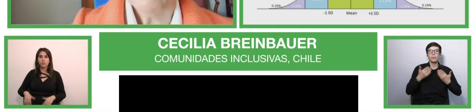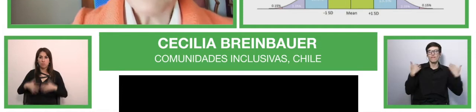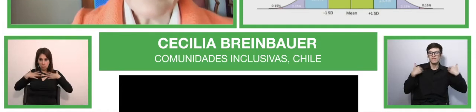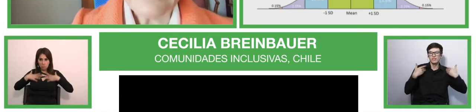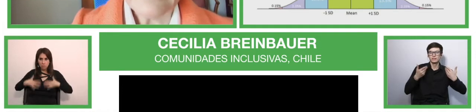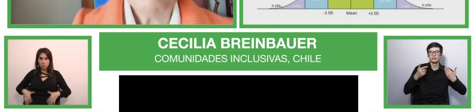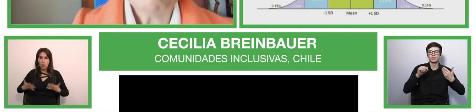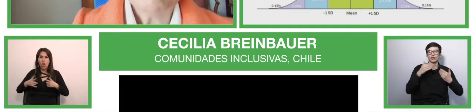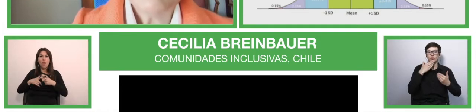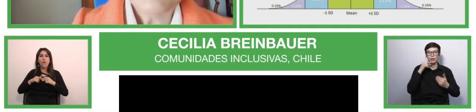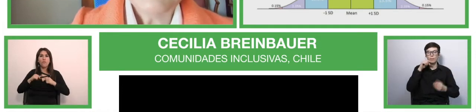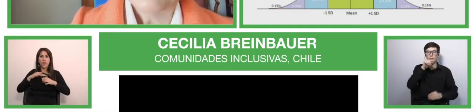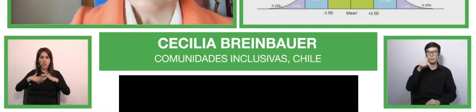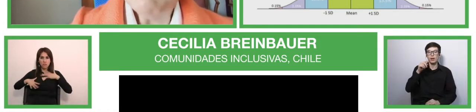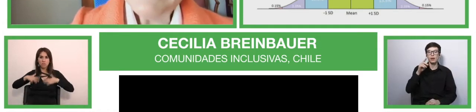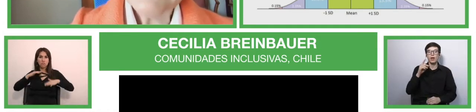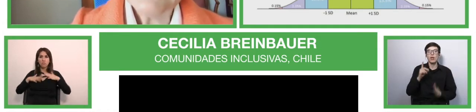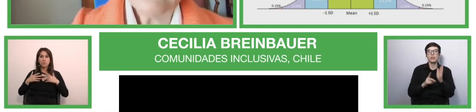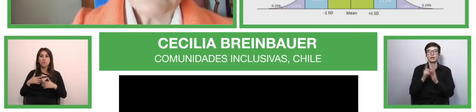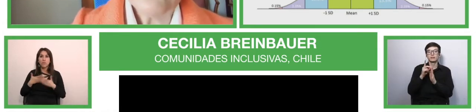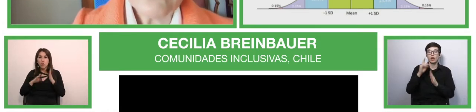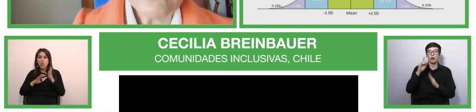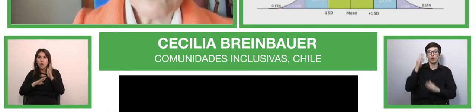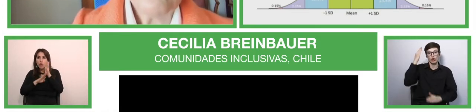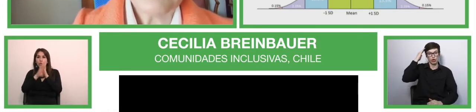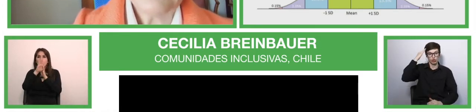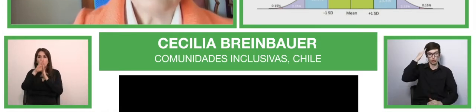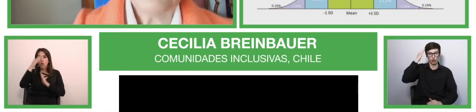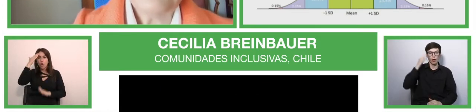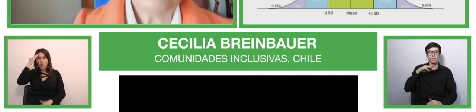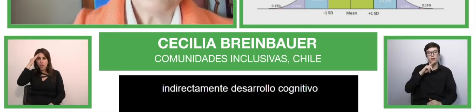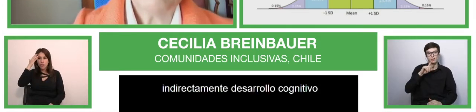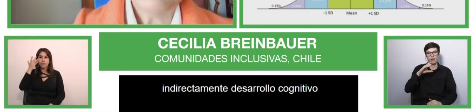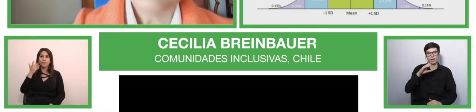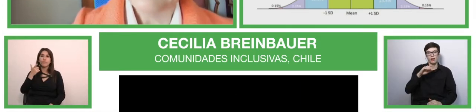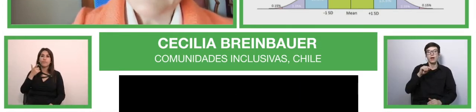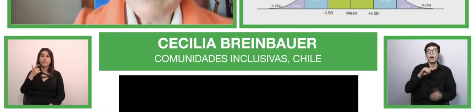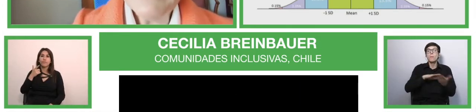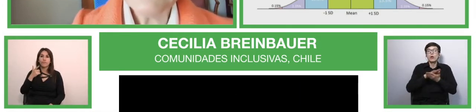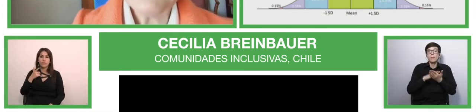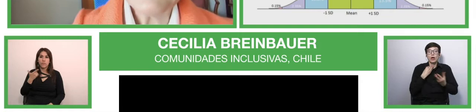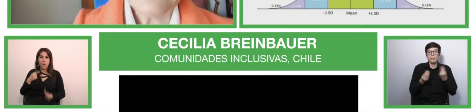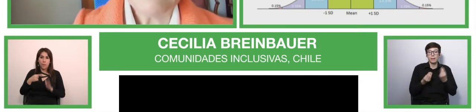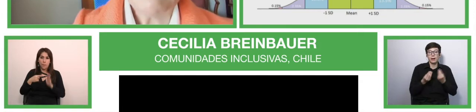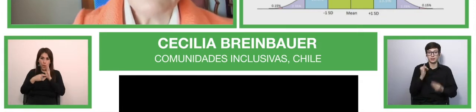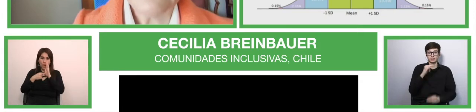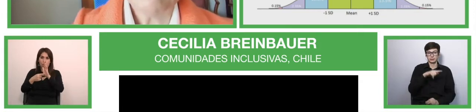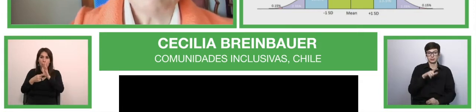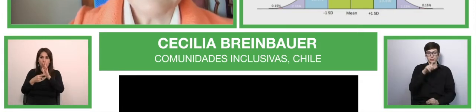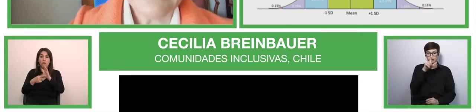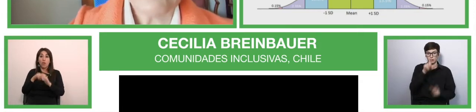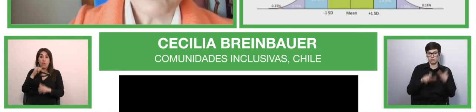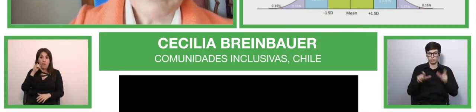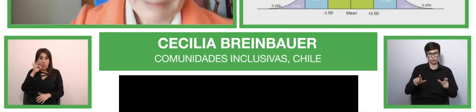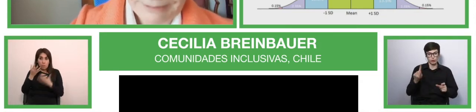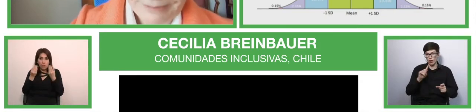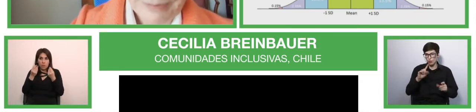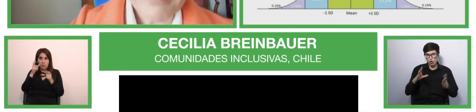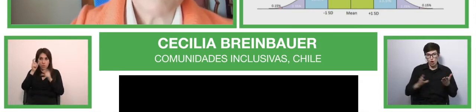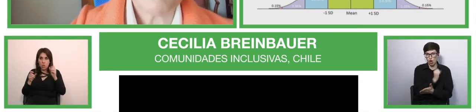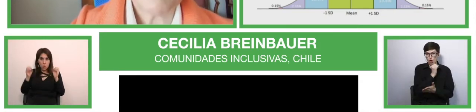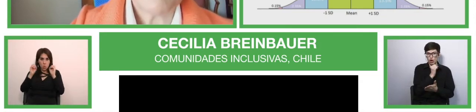he esperado para la edad que pasa si los niños no logran estos hitos qué pasa si se desvían de la